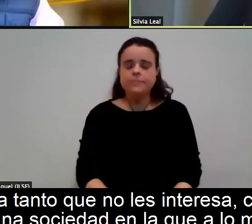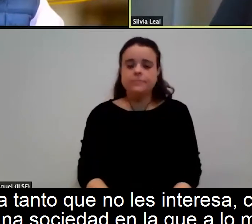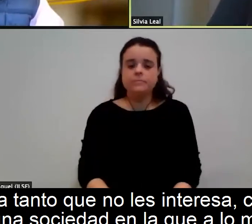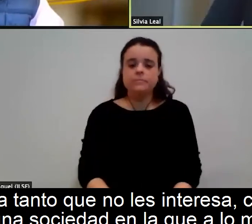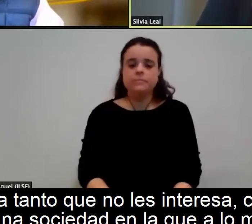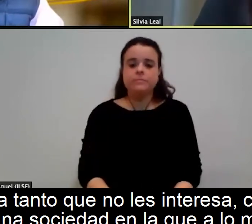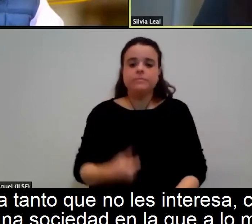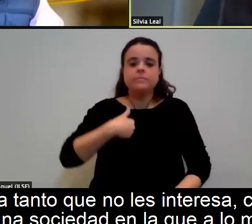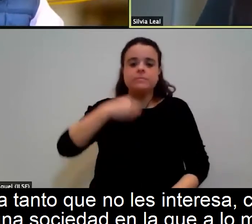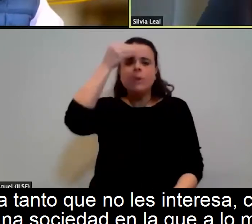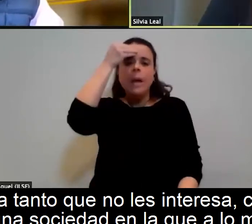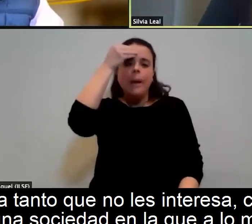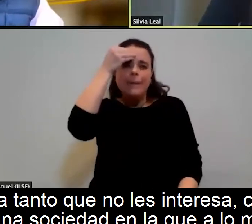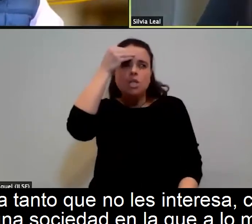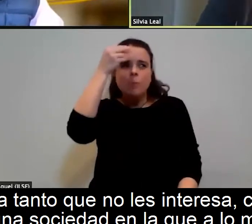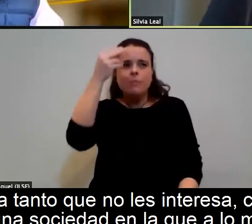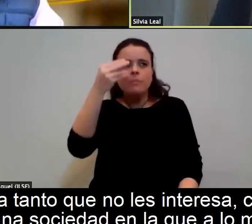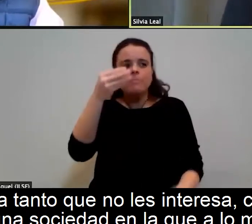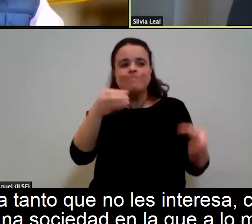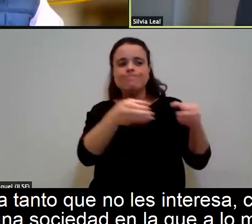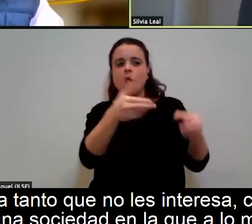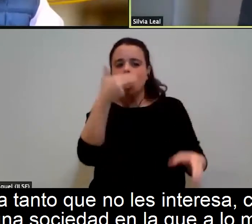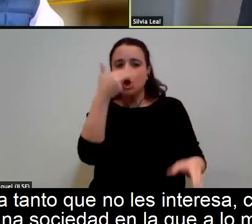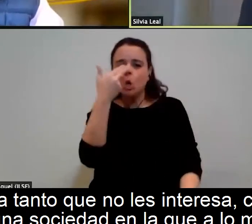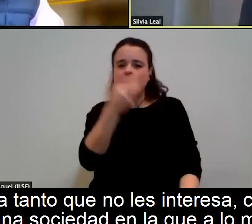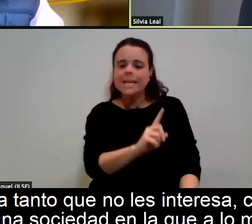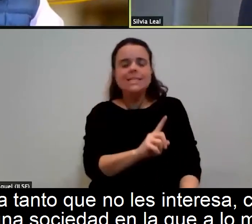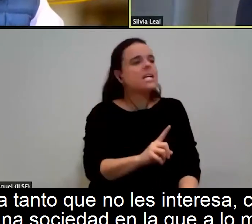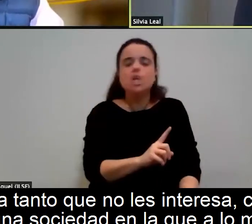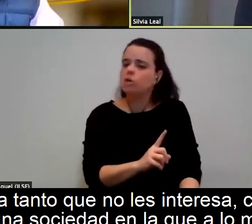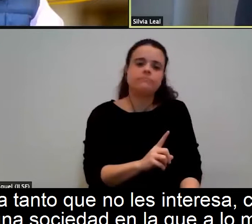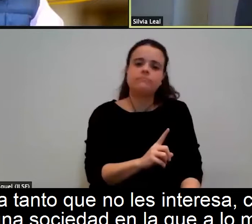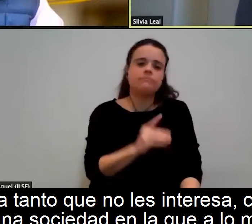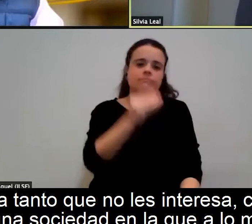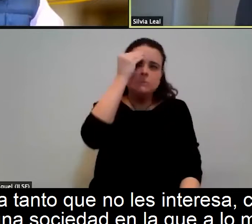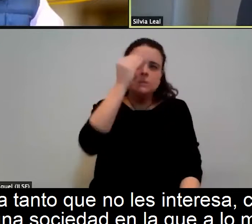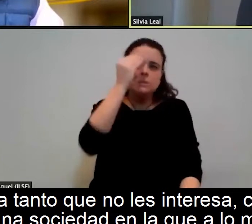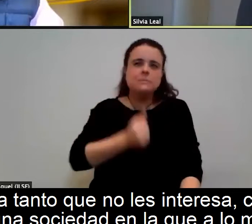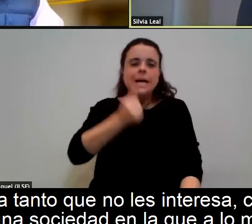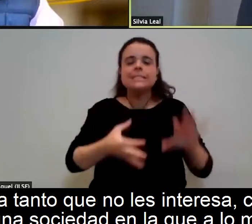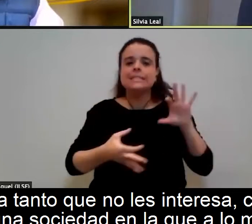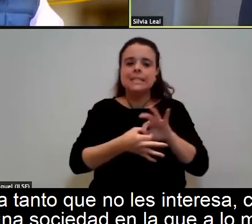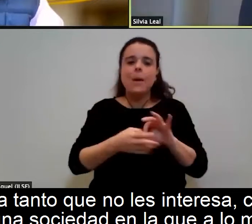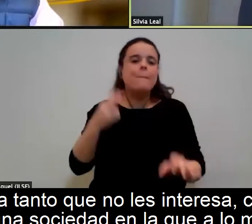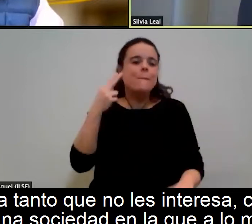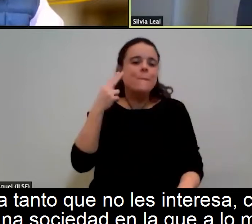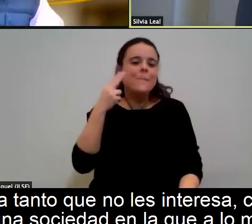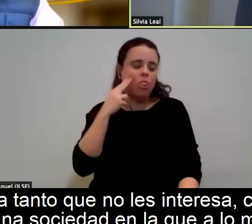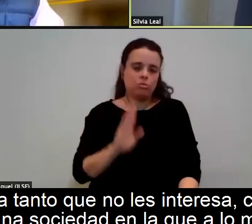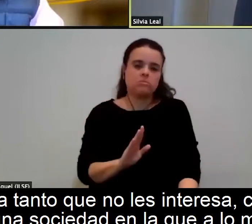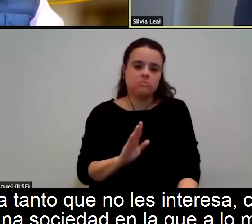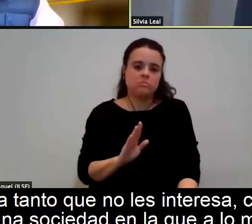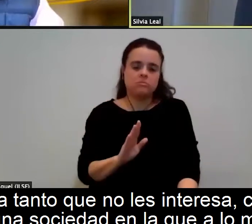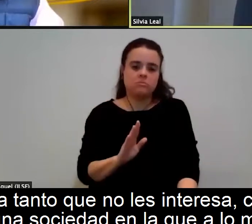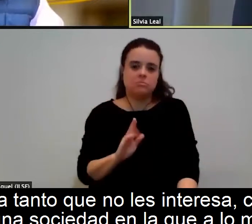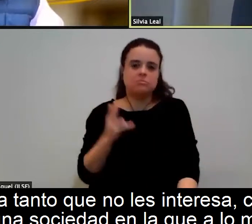creo que sea tanto que no les interesa como que hay miedos, fíjate lo que te voy a decir, que hay miedos a